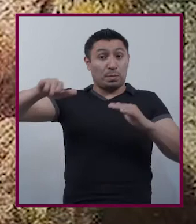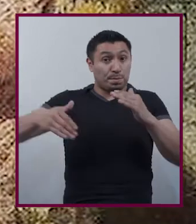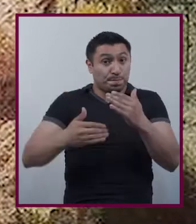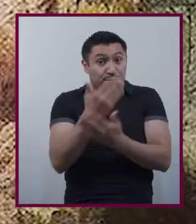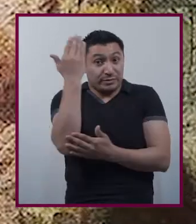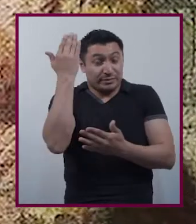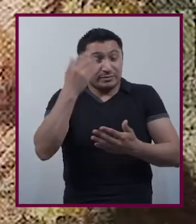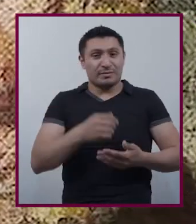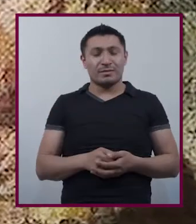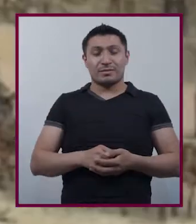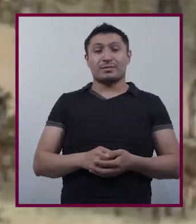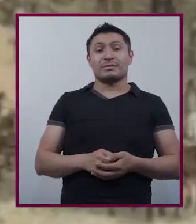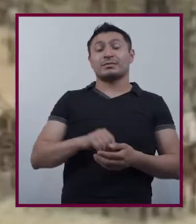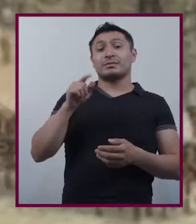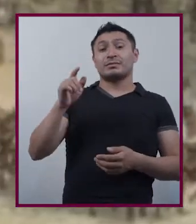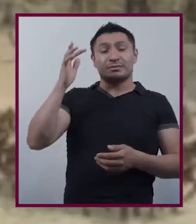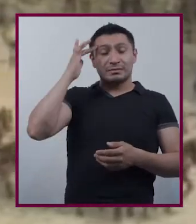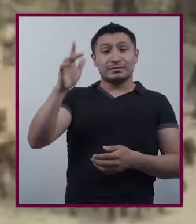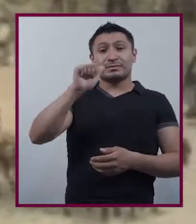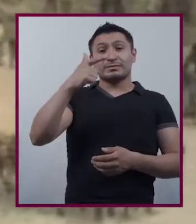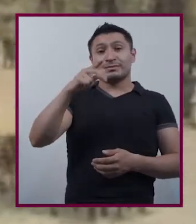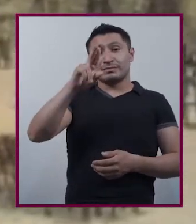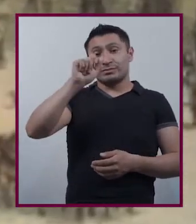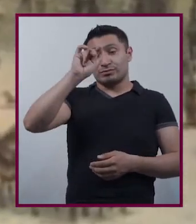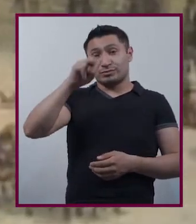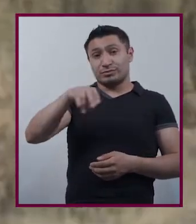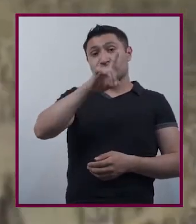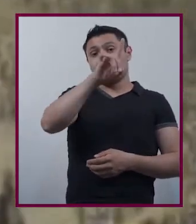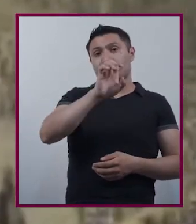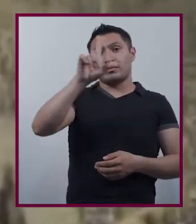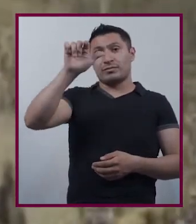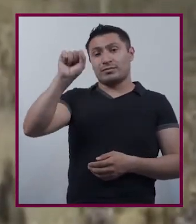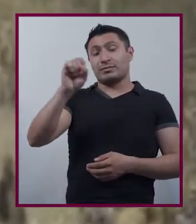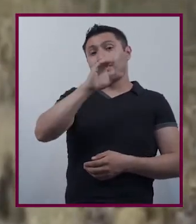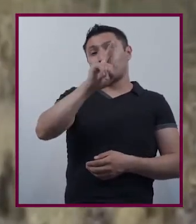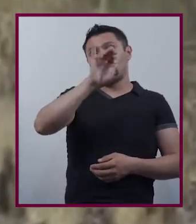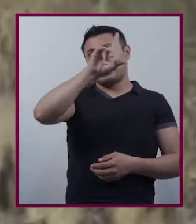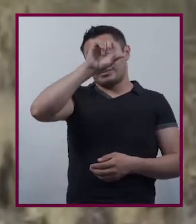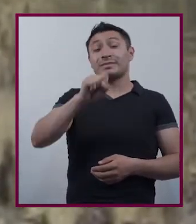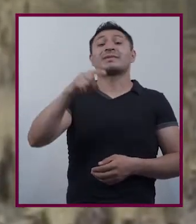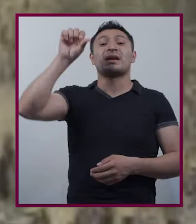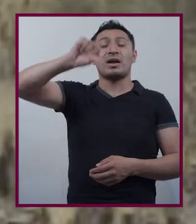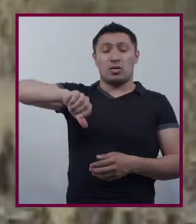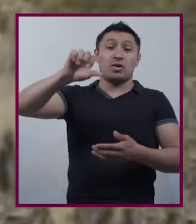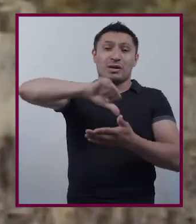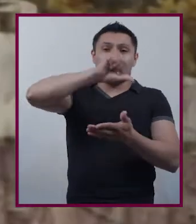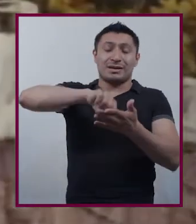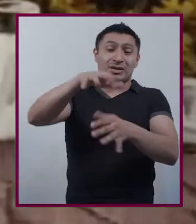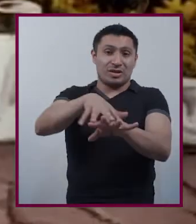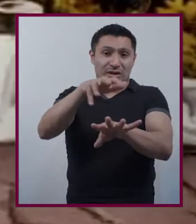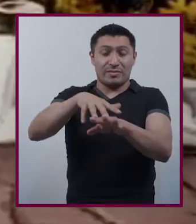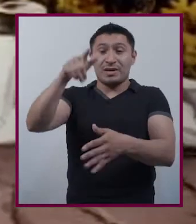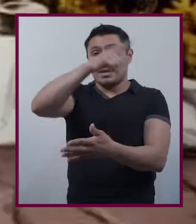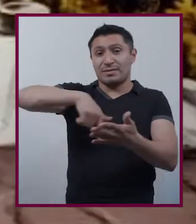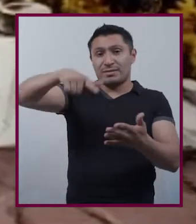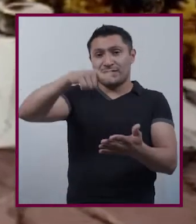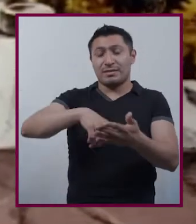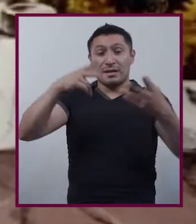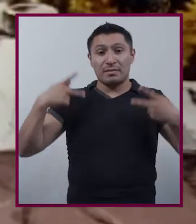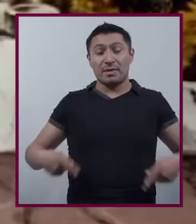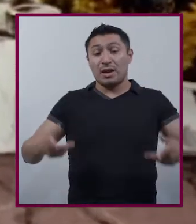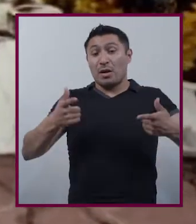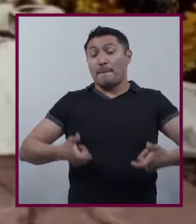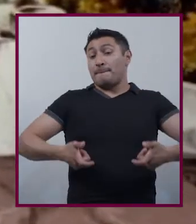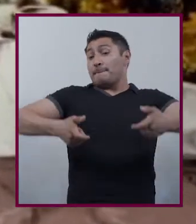la madrugada. San Agustín de las Cuevas es lo que hoy conocemos como el centro de Tlalpan, y era un lugar donde las personas de